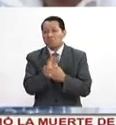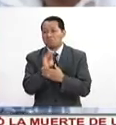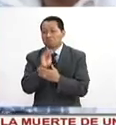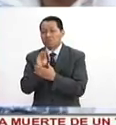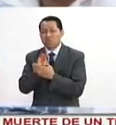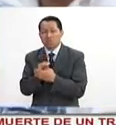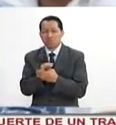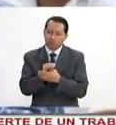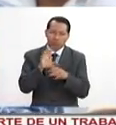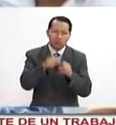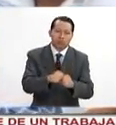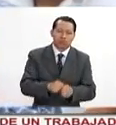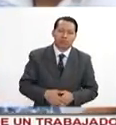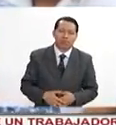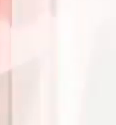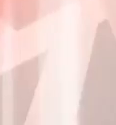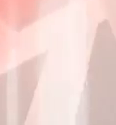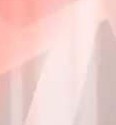mandato judicial.